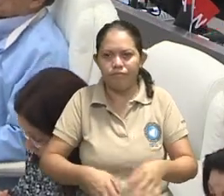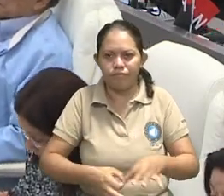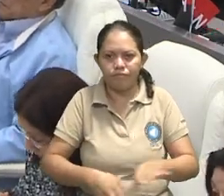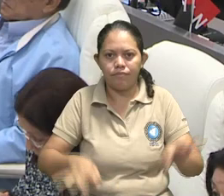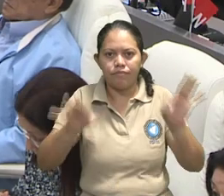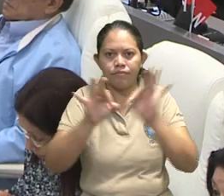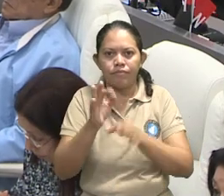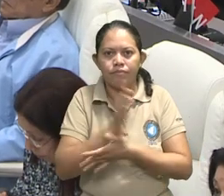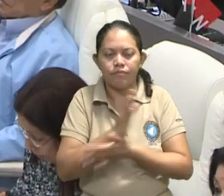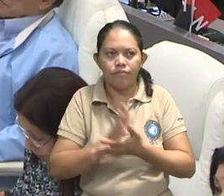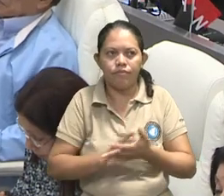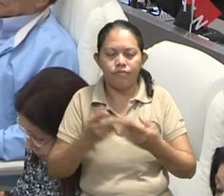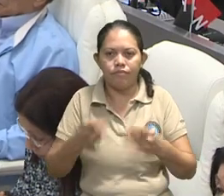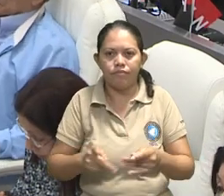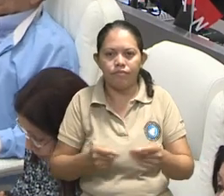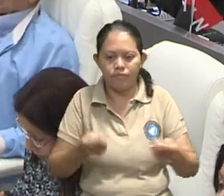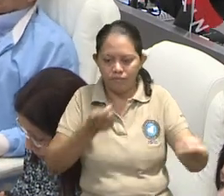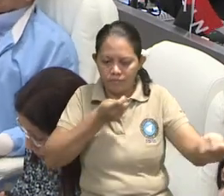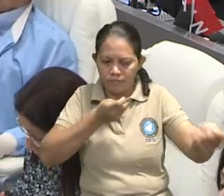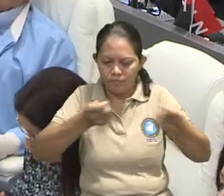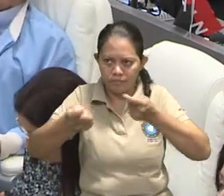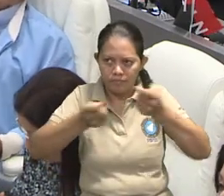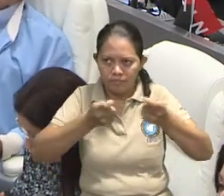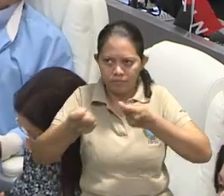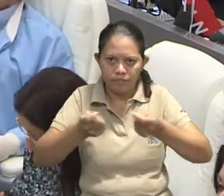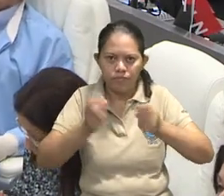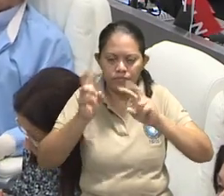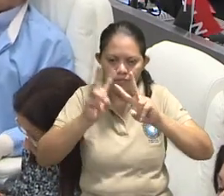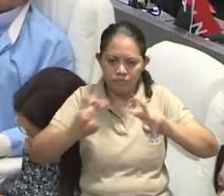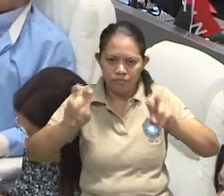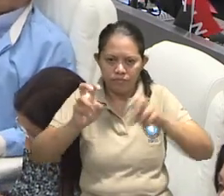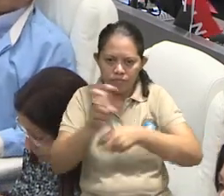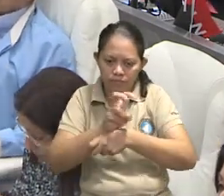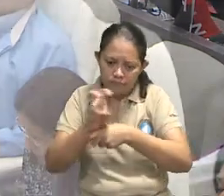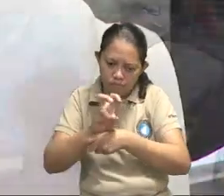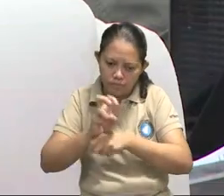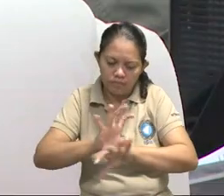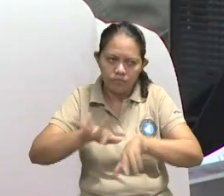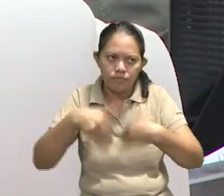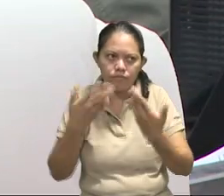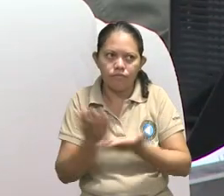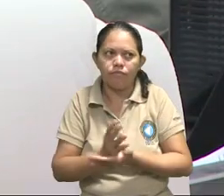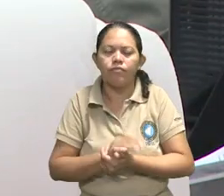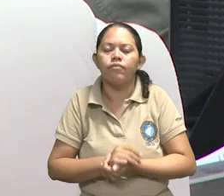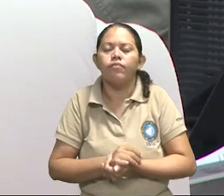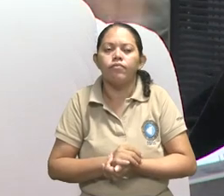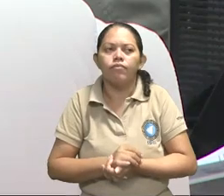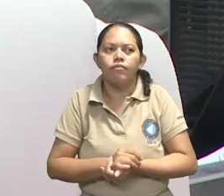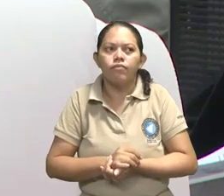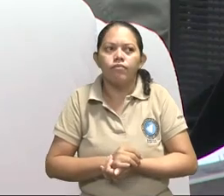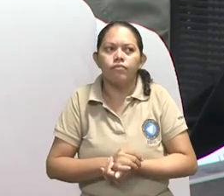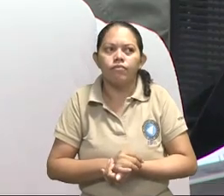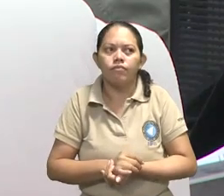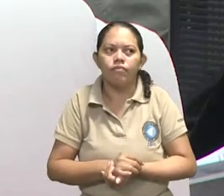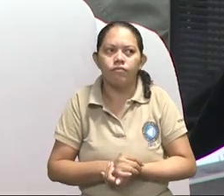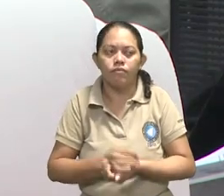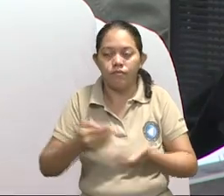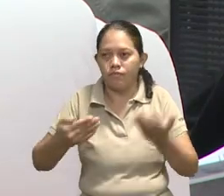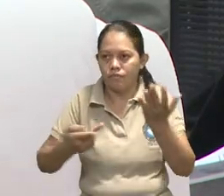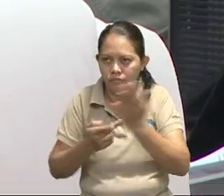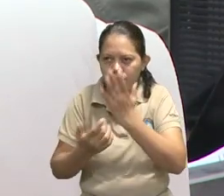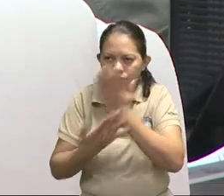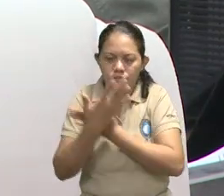que tienen los entes reguladores de supervisar a sus regulados. La tecnología avanza,